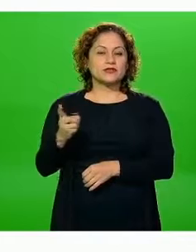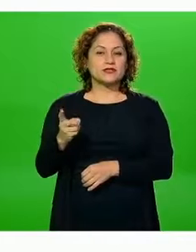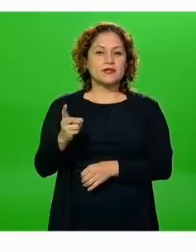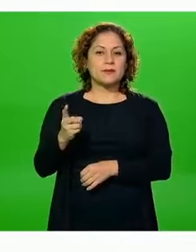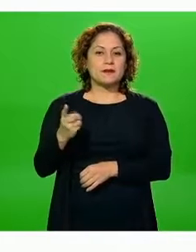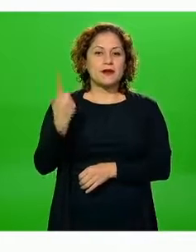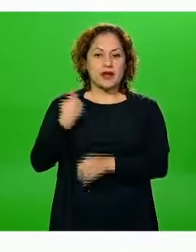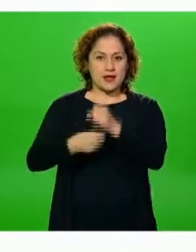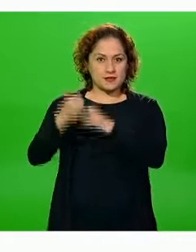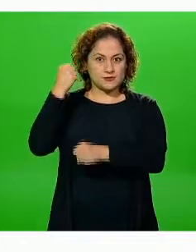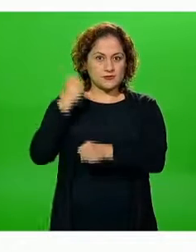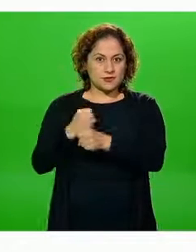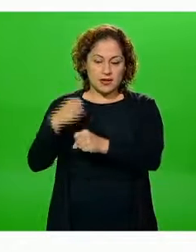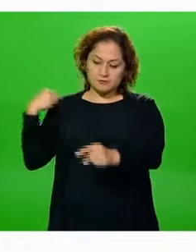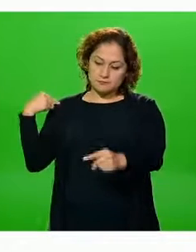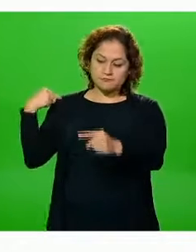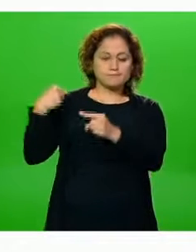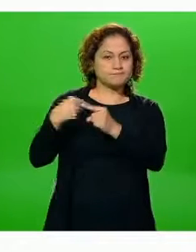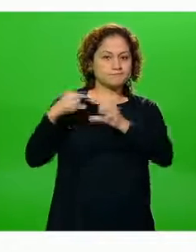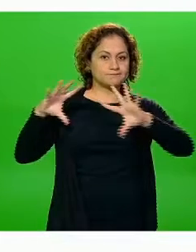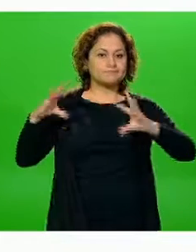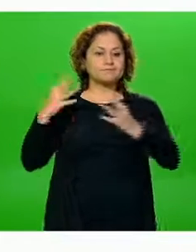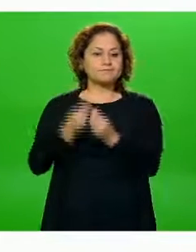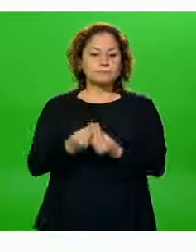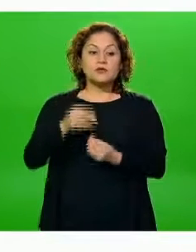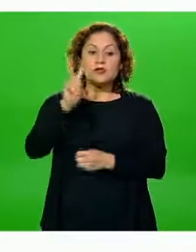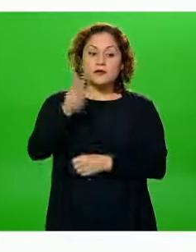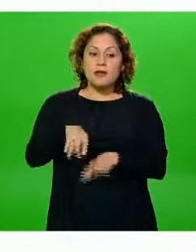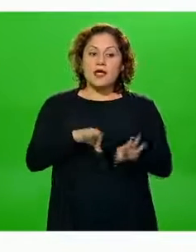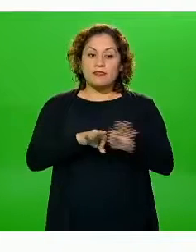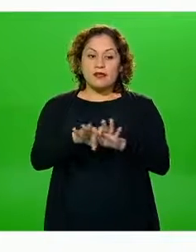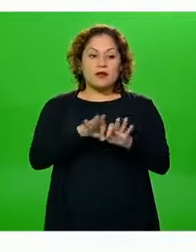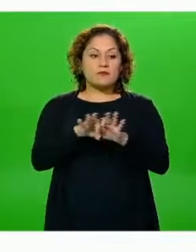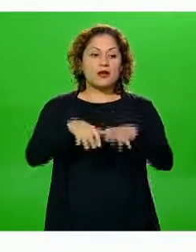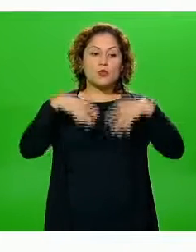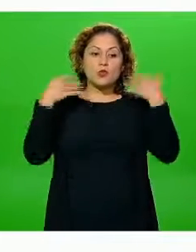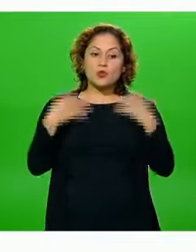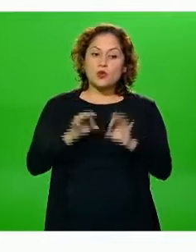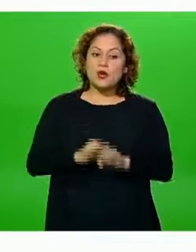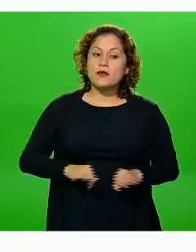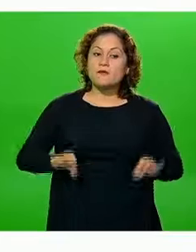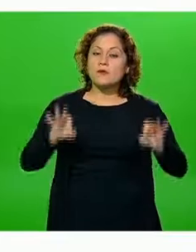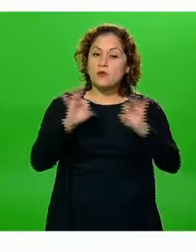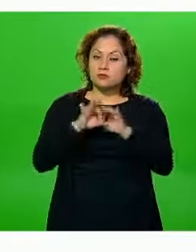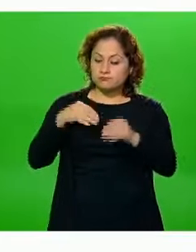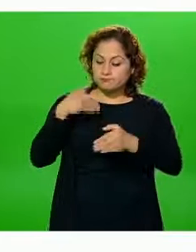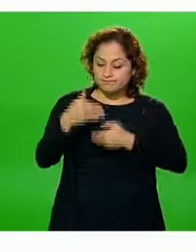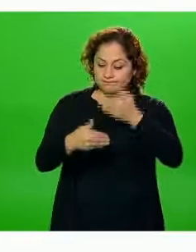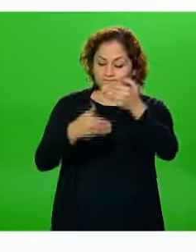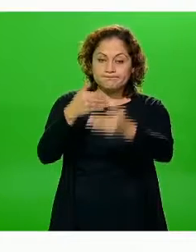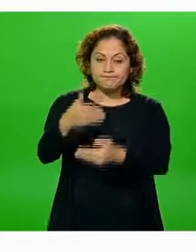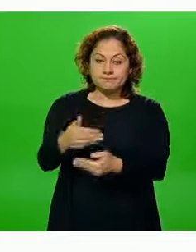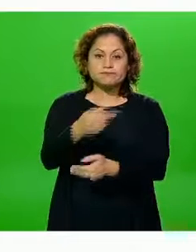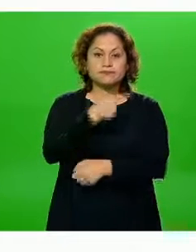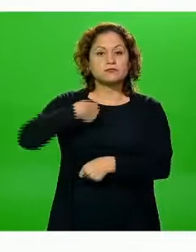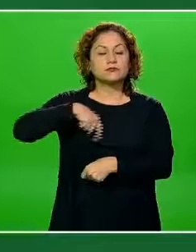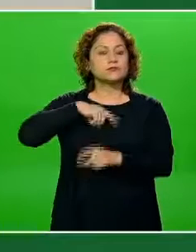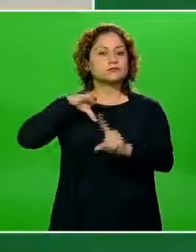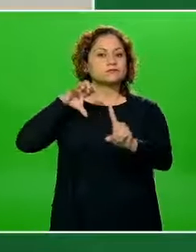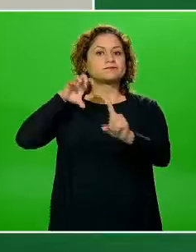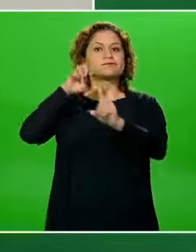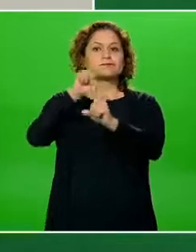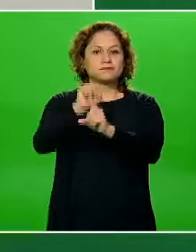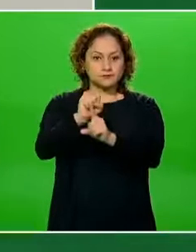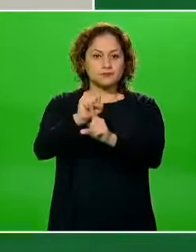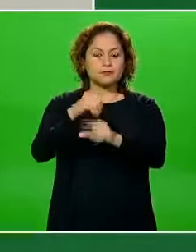del año pasado. Ha sido un trabajo importante que ha permitido pues poder lograr hasta este momento